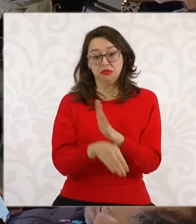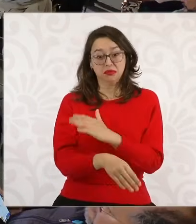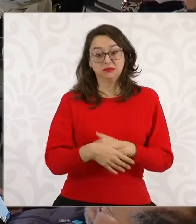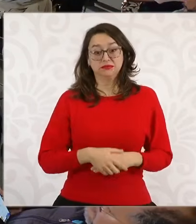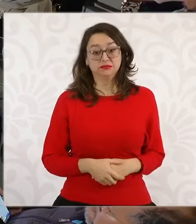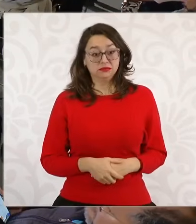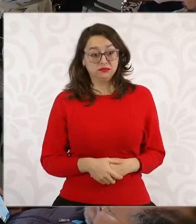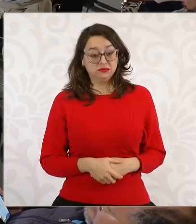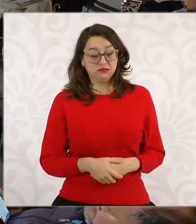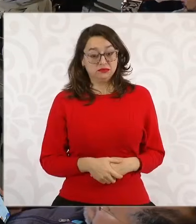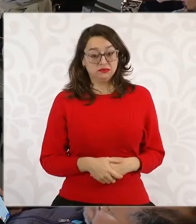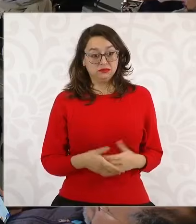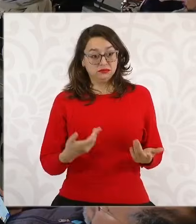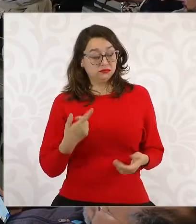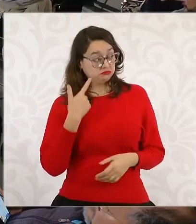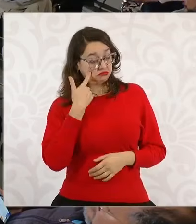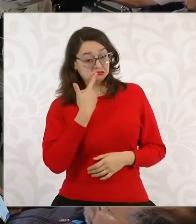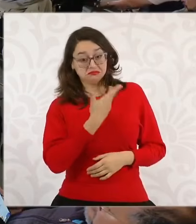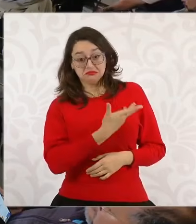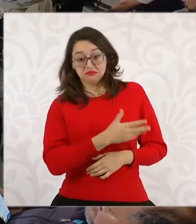Mucha tensión institucional hay en México.